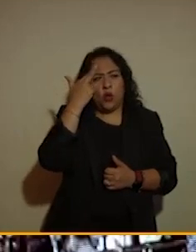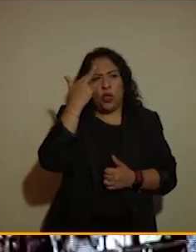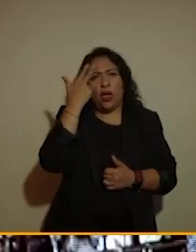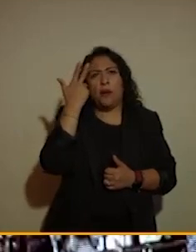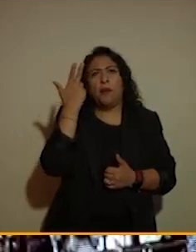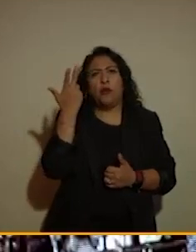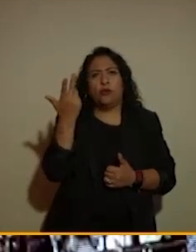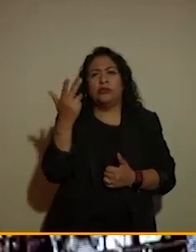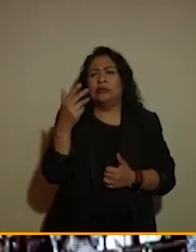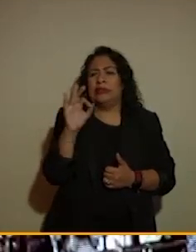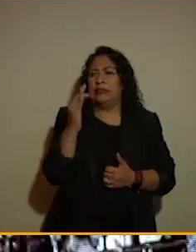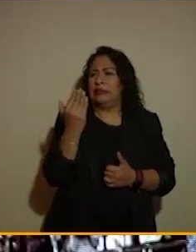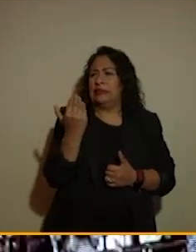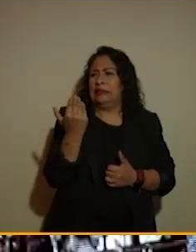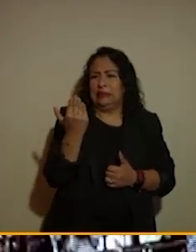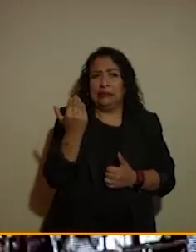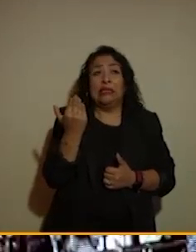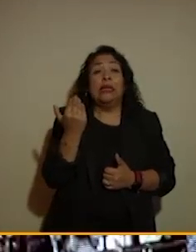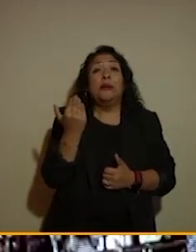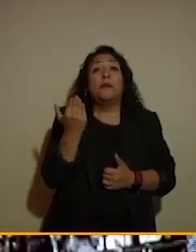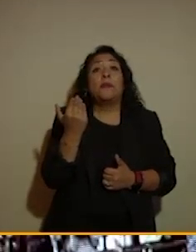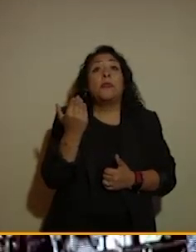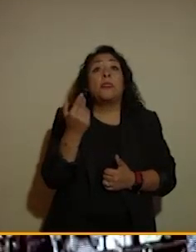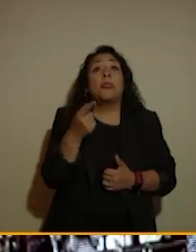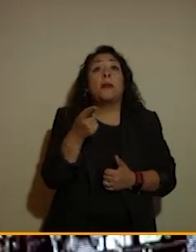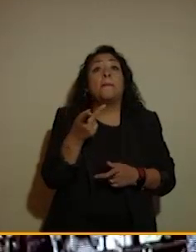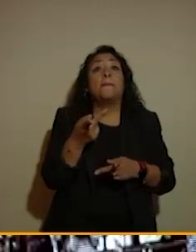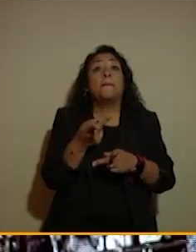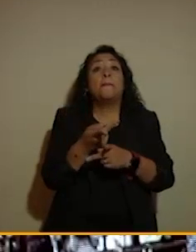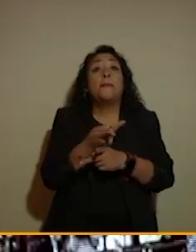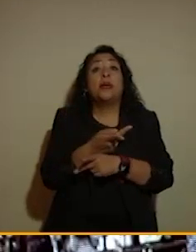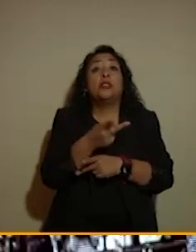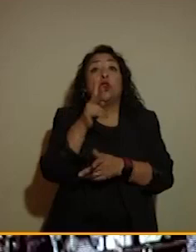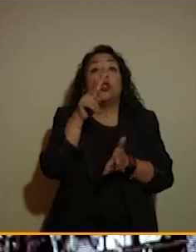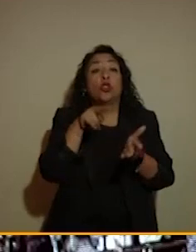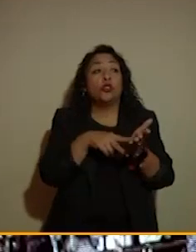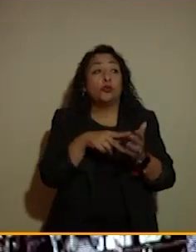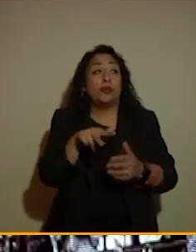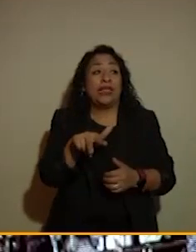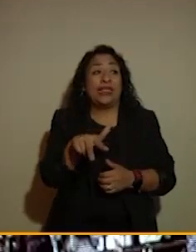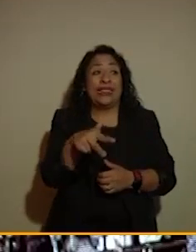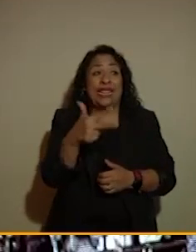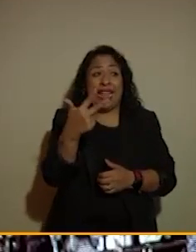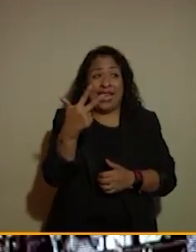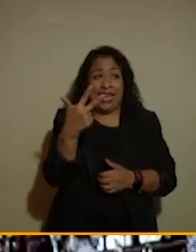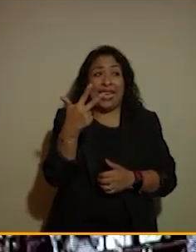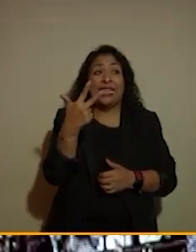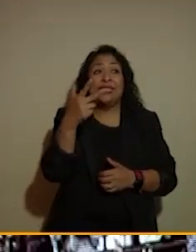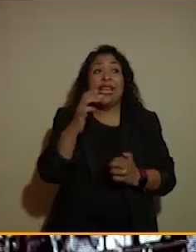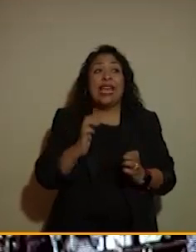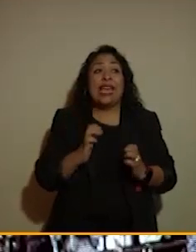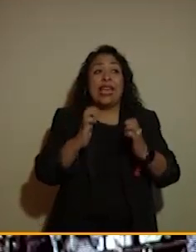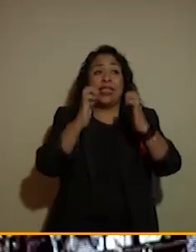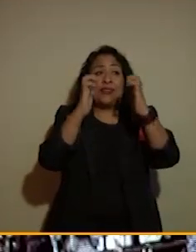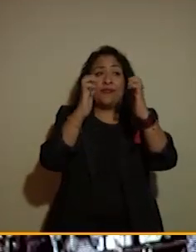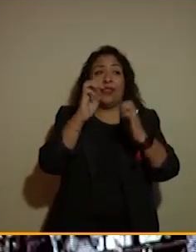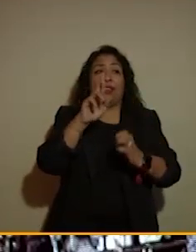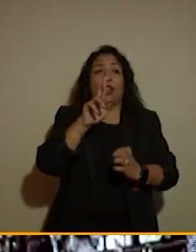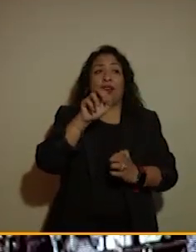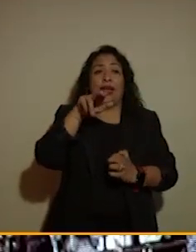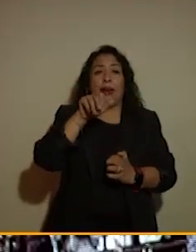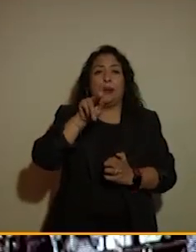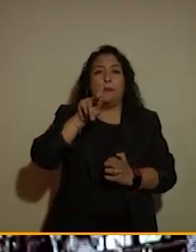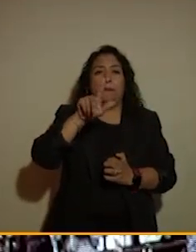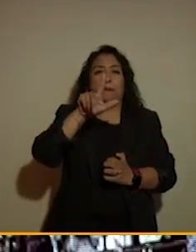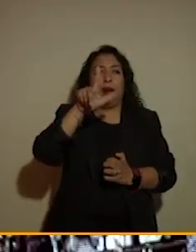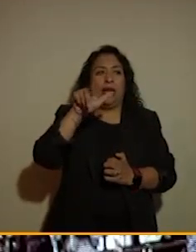más presente porque más reciente es la que ocurrió en el 2013 en el edificio Rana Plaza